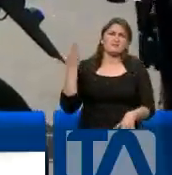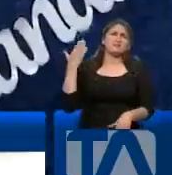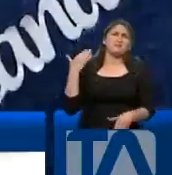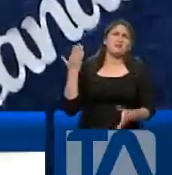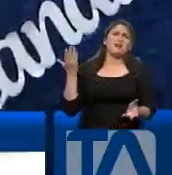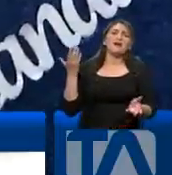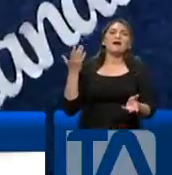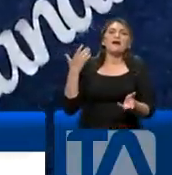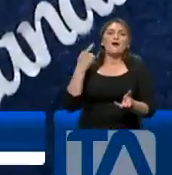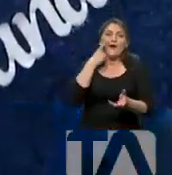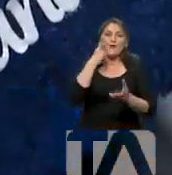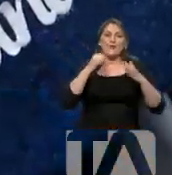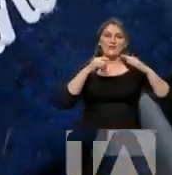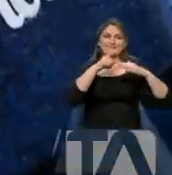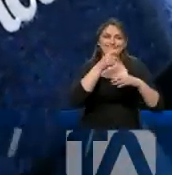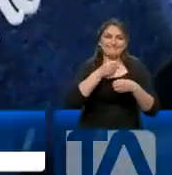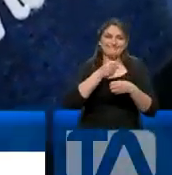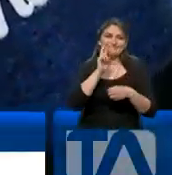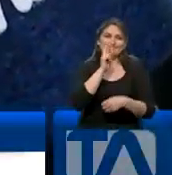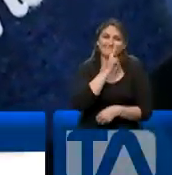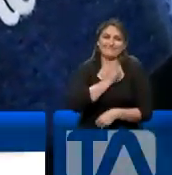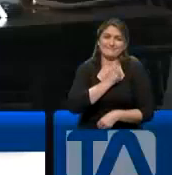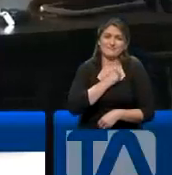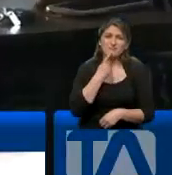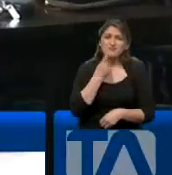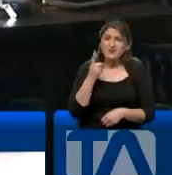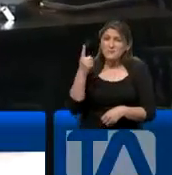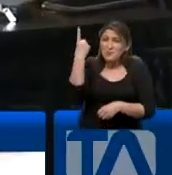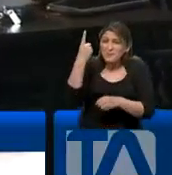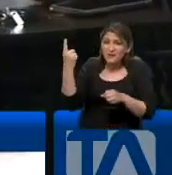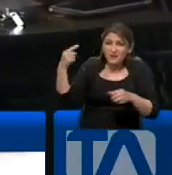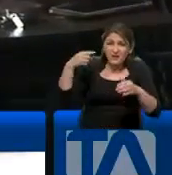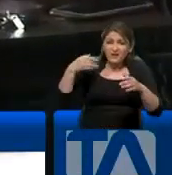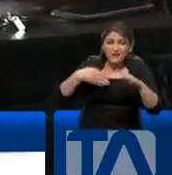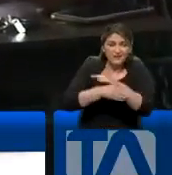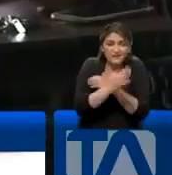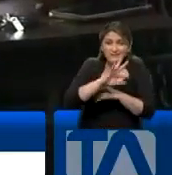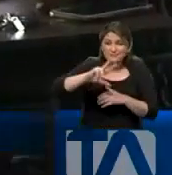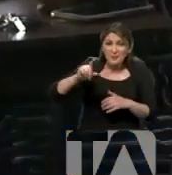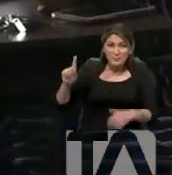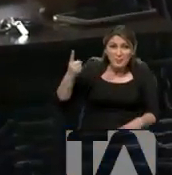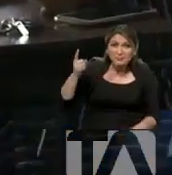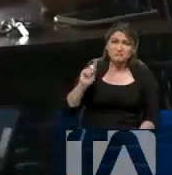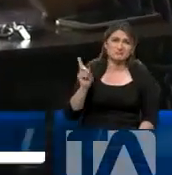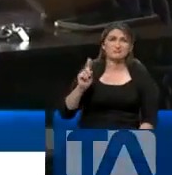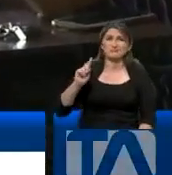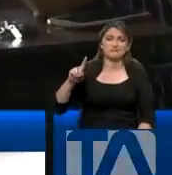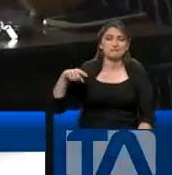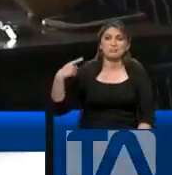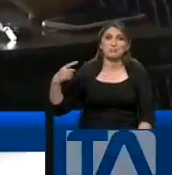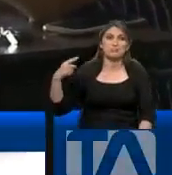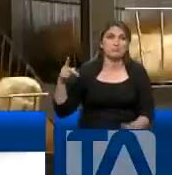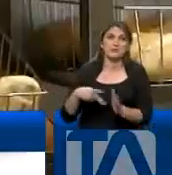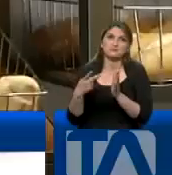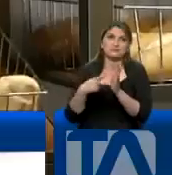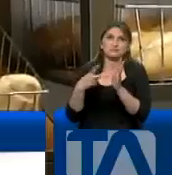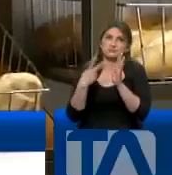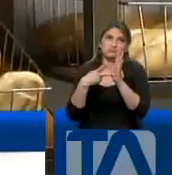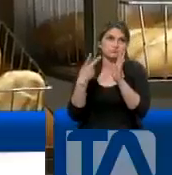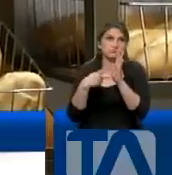delincuentes. El dueño nos dice que ya no es la primera vez que le roban, ahí ya le han robado. Sin exagerarte, me dice el señor, como unas 20